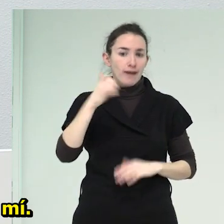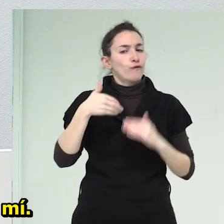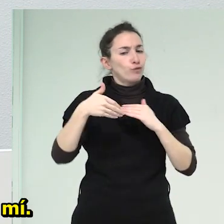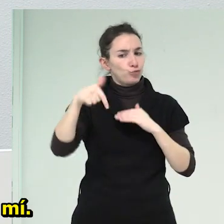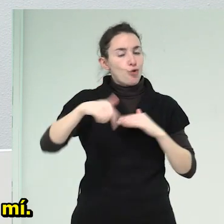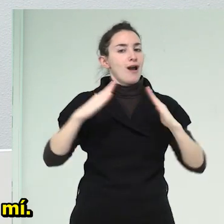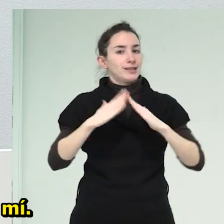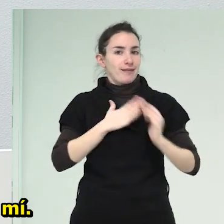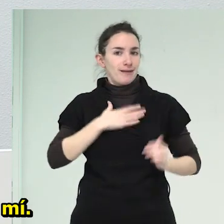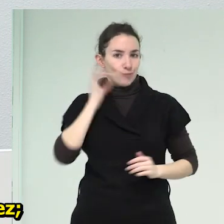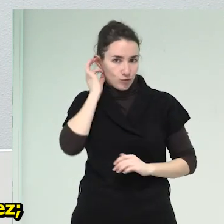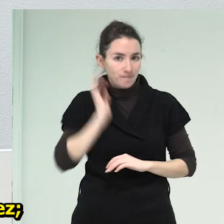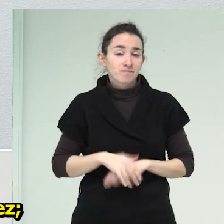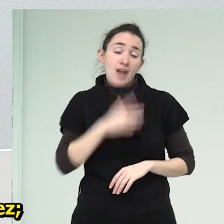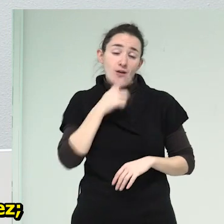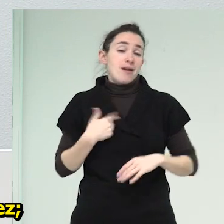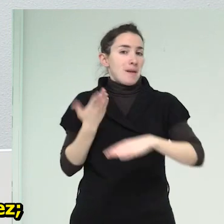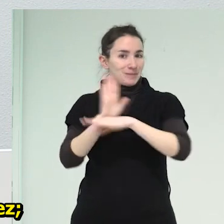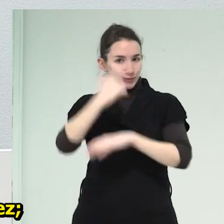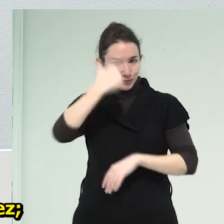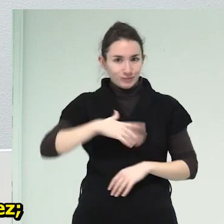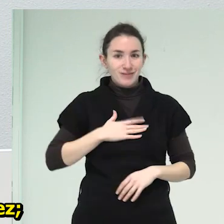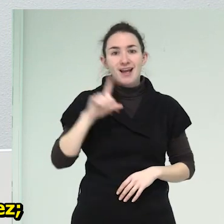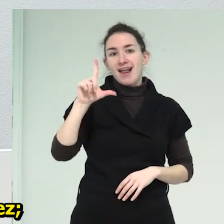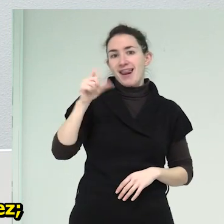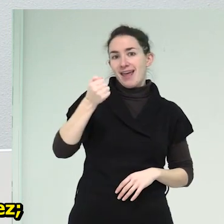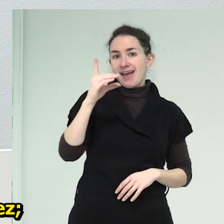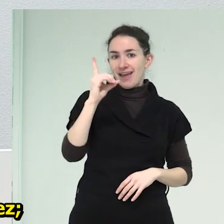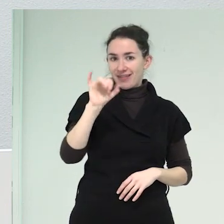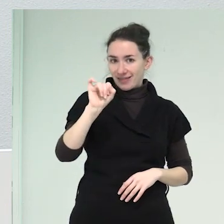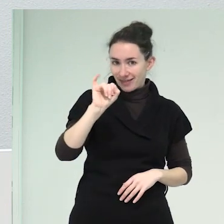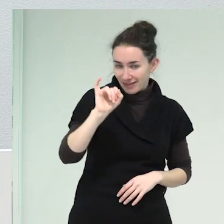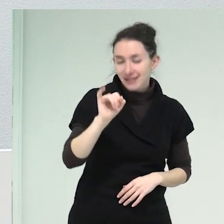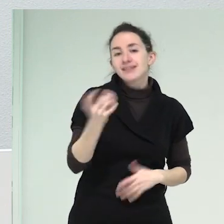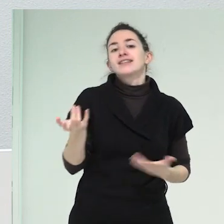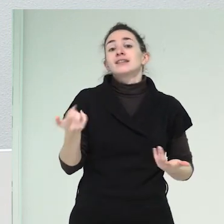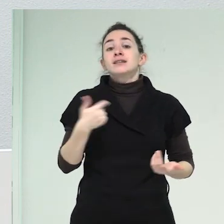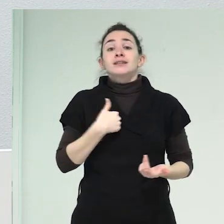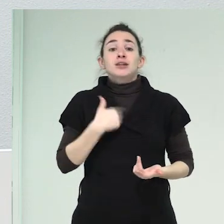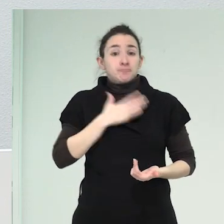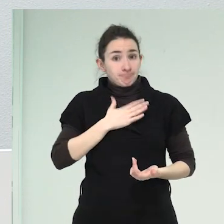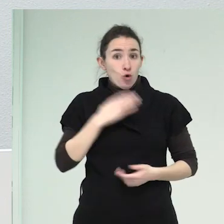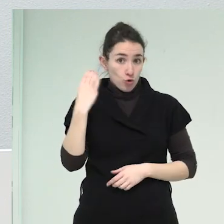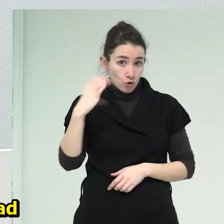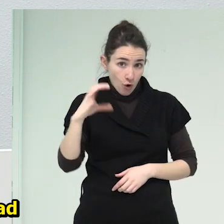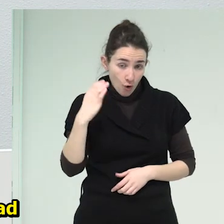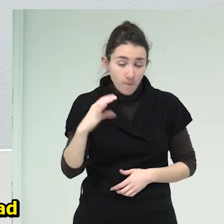Bueno, ahora me toca presentarme a mí. Yo soy Lady Viviana Toro Peláez. Soy de